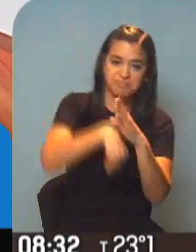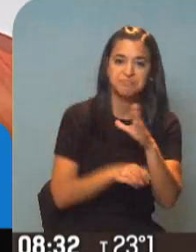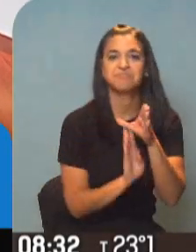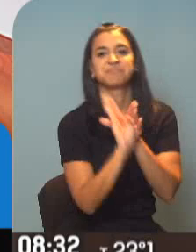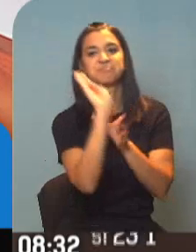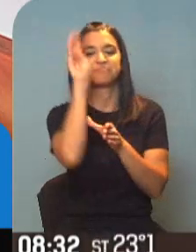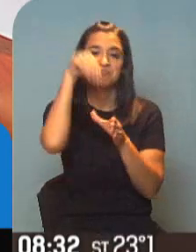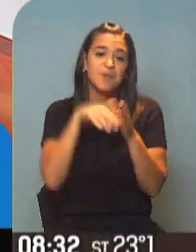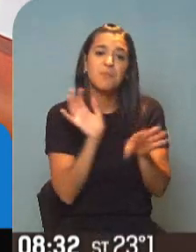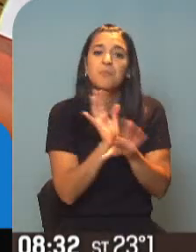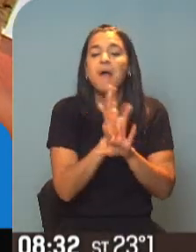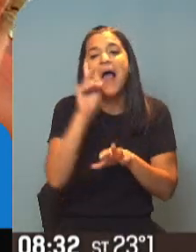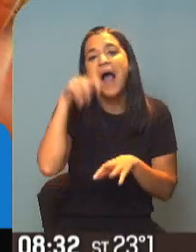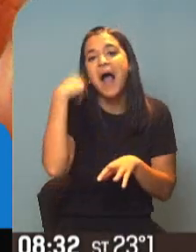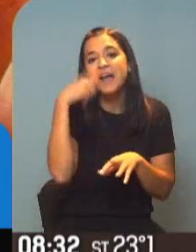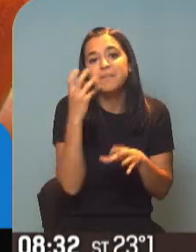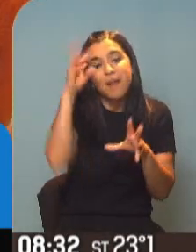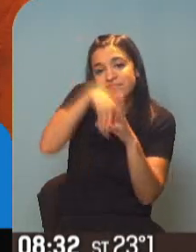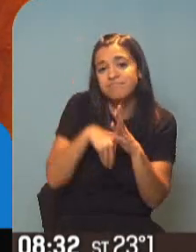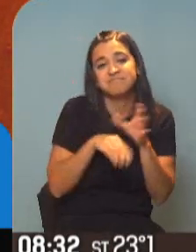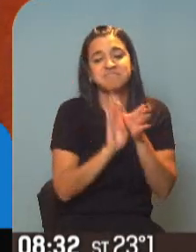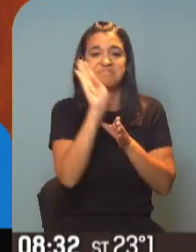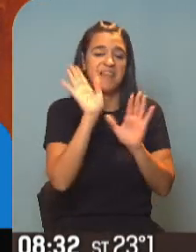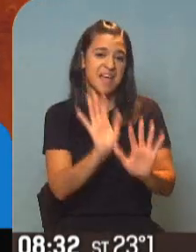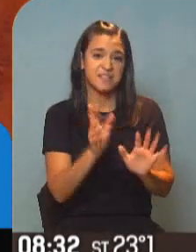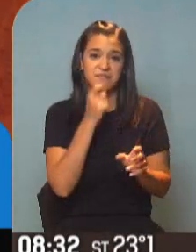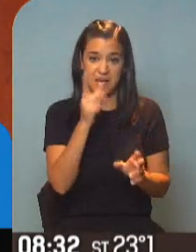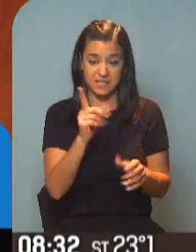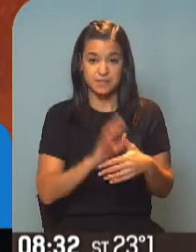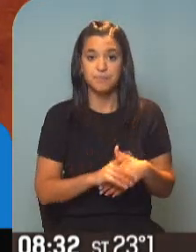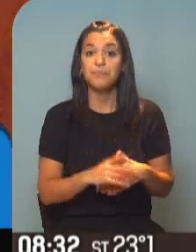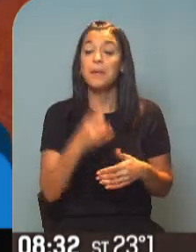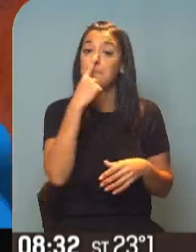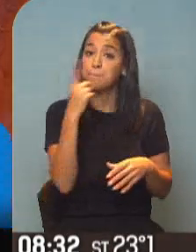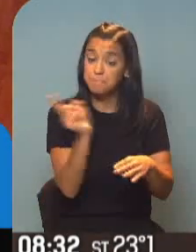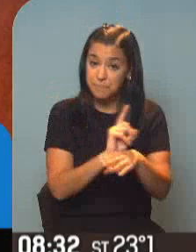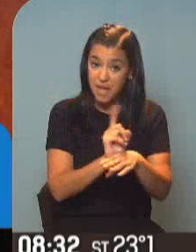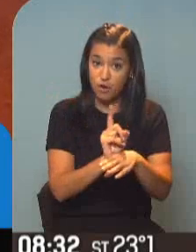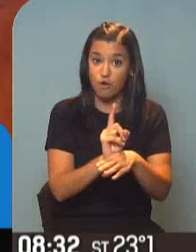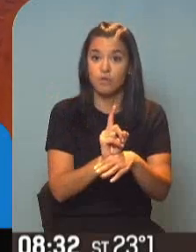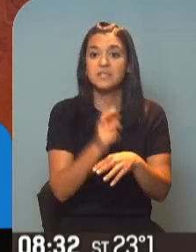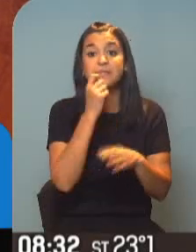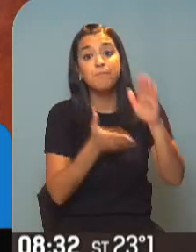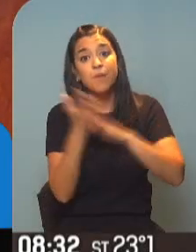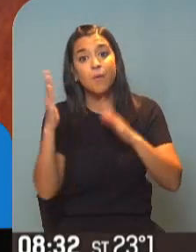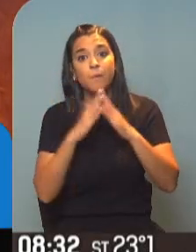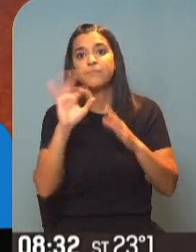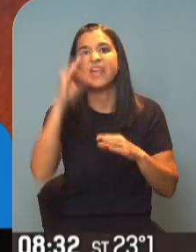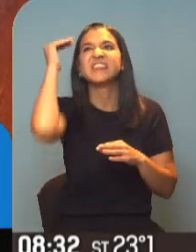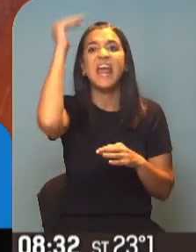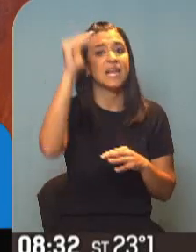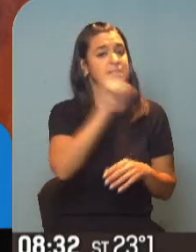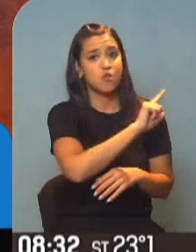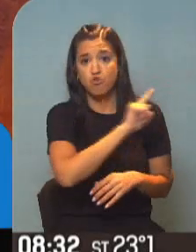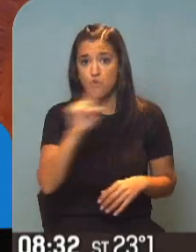porque el tipo es animal de walidad entonces este más fácil si en el caso del perro si me voy no lo debo dejar en la casa